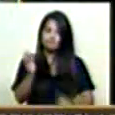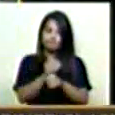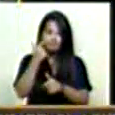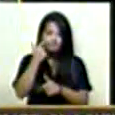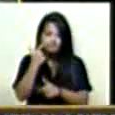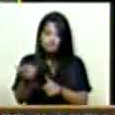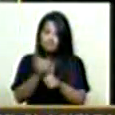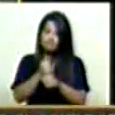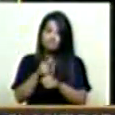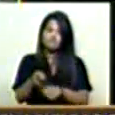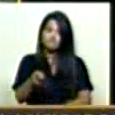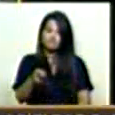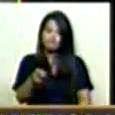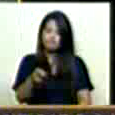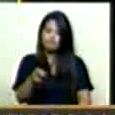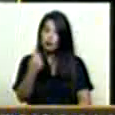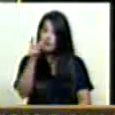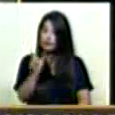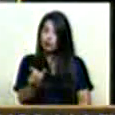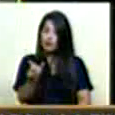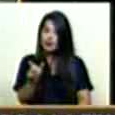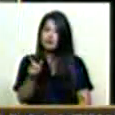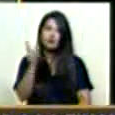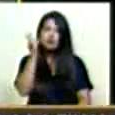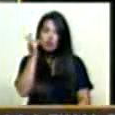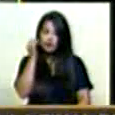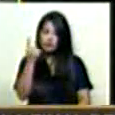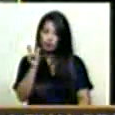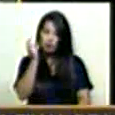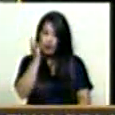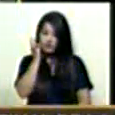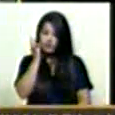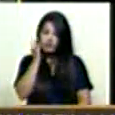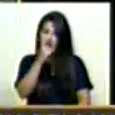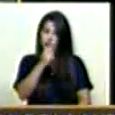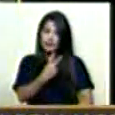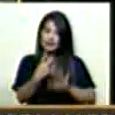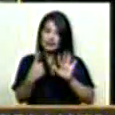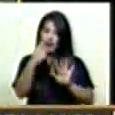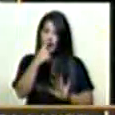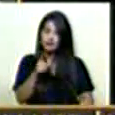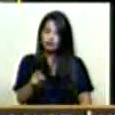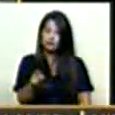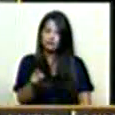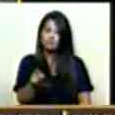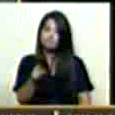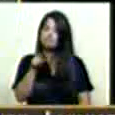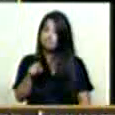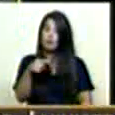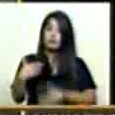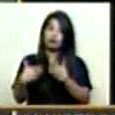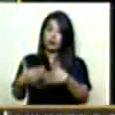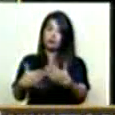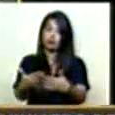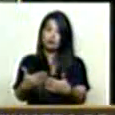con una persona del sexo femenino de 26 años de edad que está en proceso